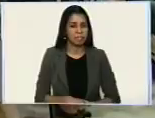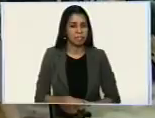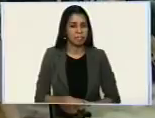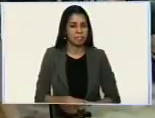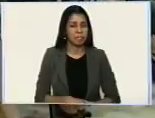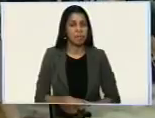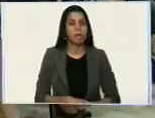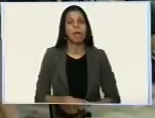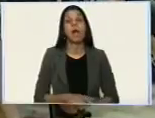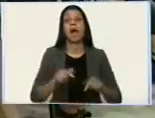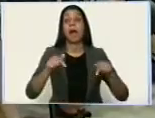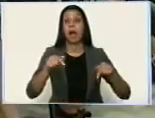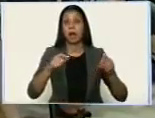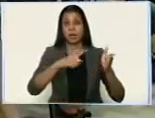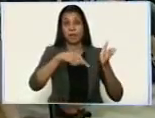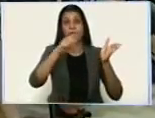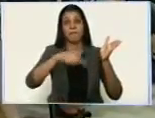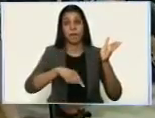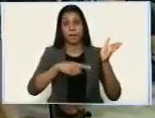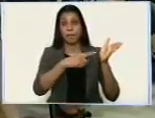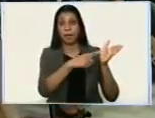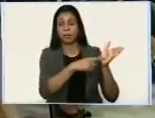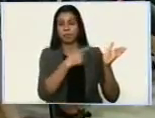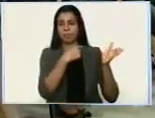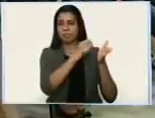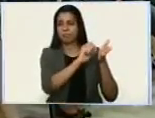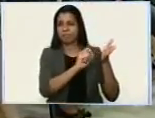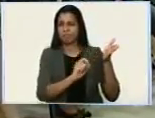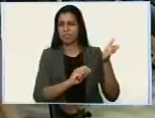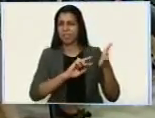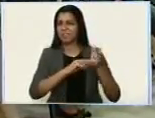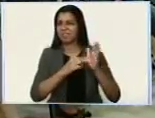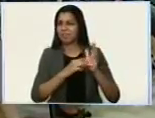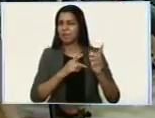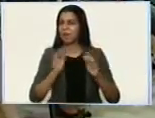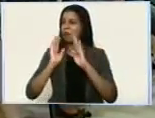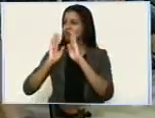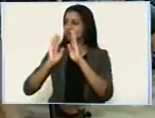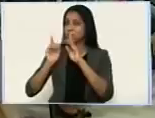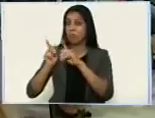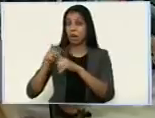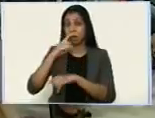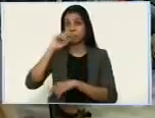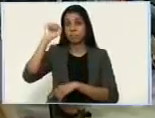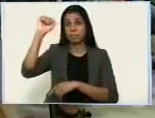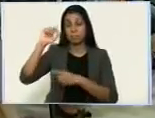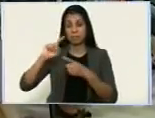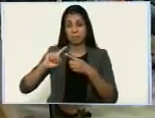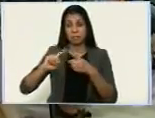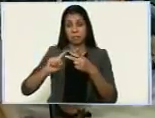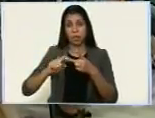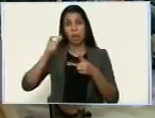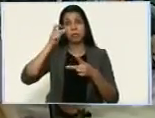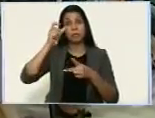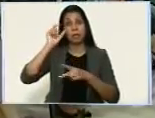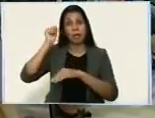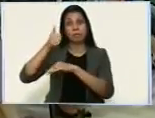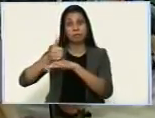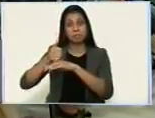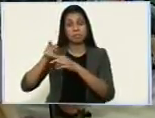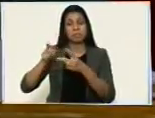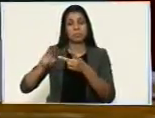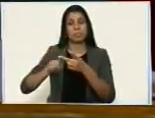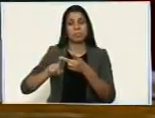Aquí estamos firmando comunicación al hermano presidente Nicolás Maduro, a Tarek William Saab, fiscal general de la República